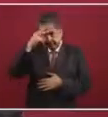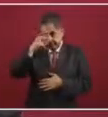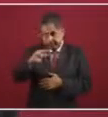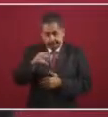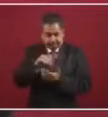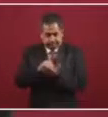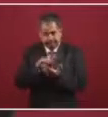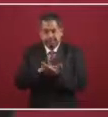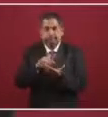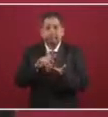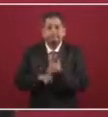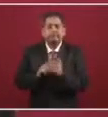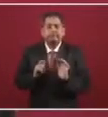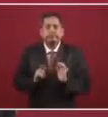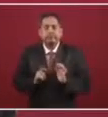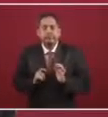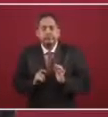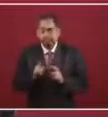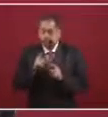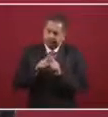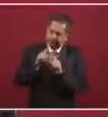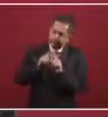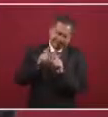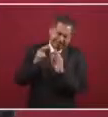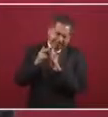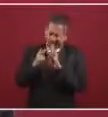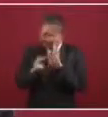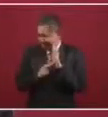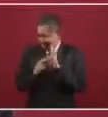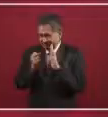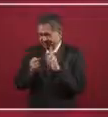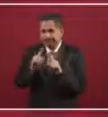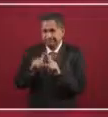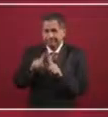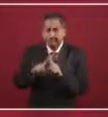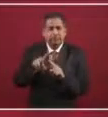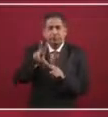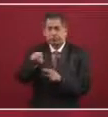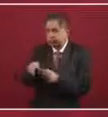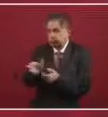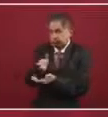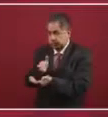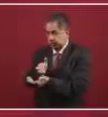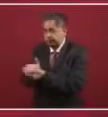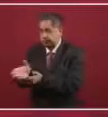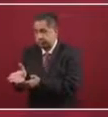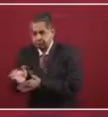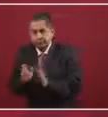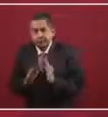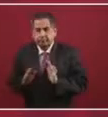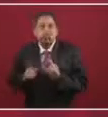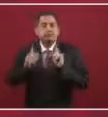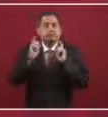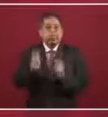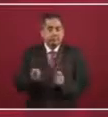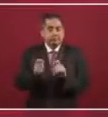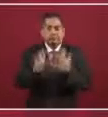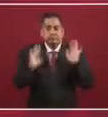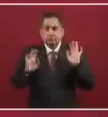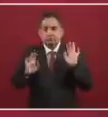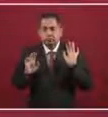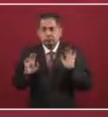regirá por un principio elemental. El principio de la no intervención significa que México mantiene